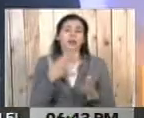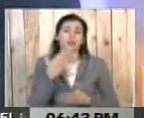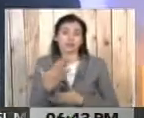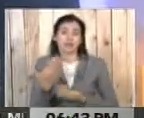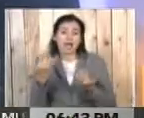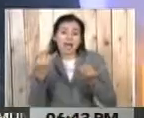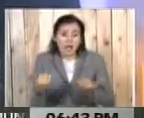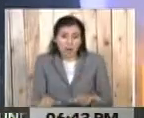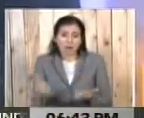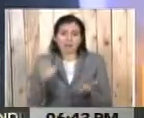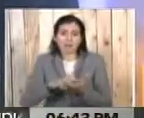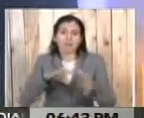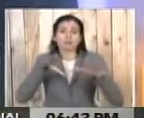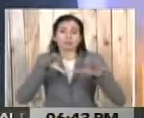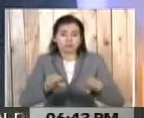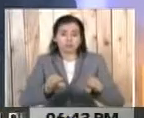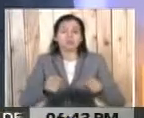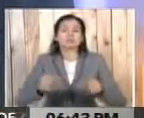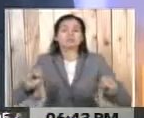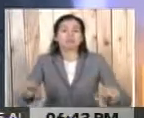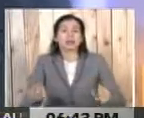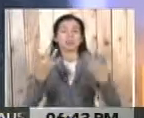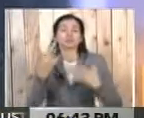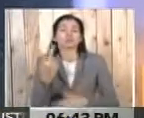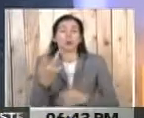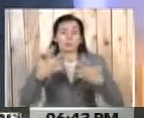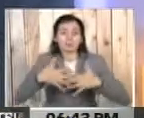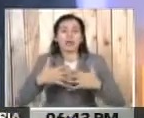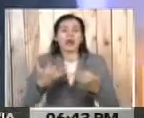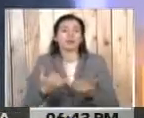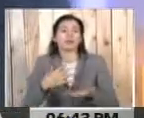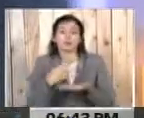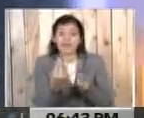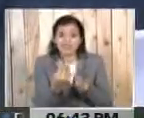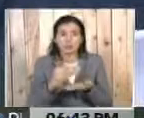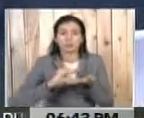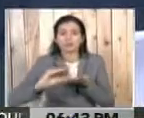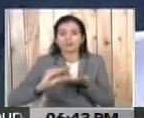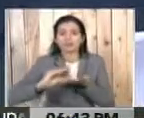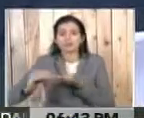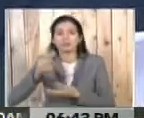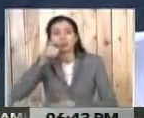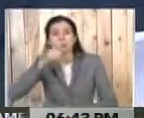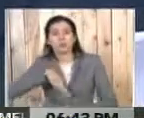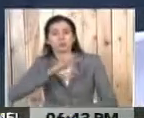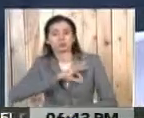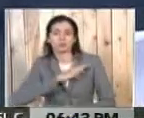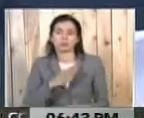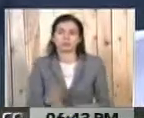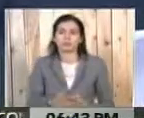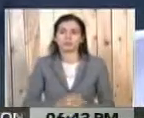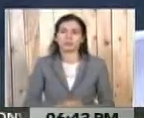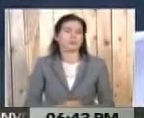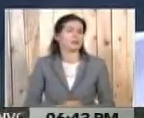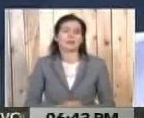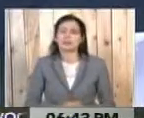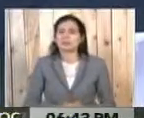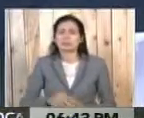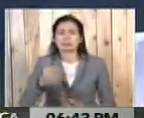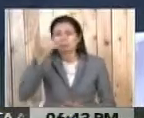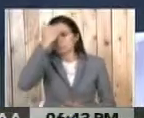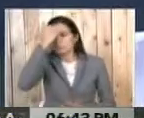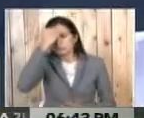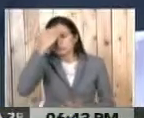se invierte en Venezuela. Entonces sí, ahí hay por supuesto un objetivo. Detrás de la torpeza, detrás de la incapacidad